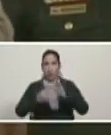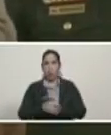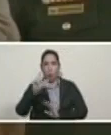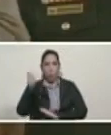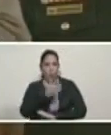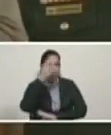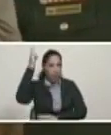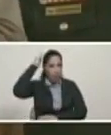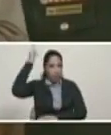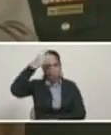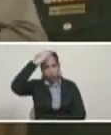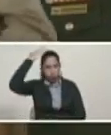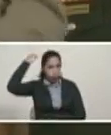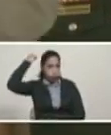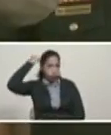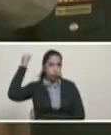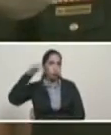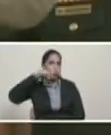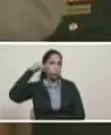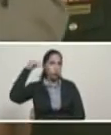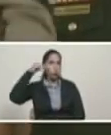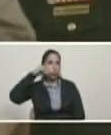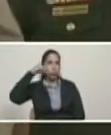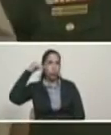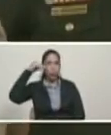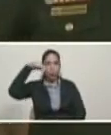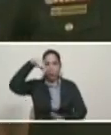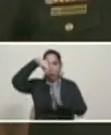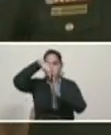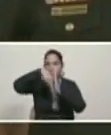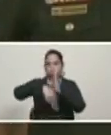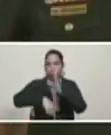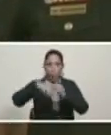Francisco de Miranda, Antonio José de Sucre, una raíz profunda.